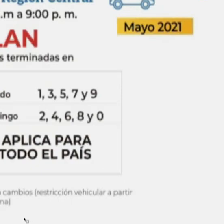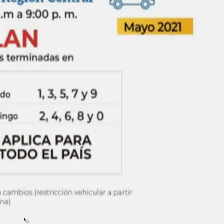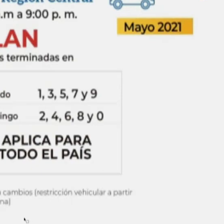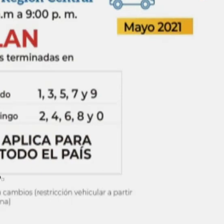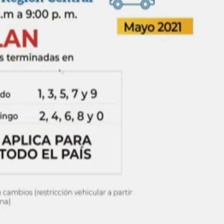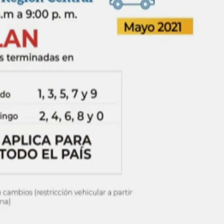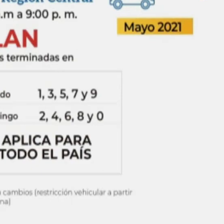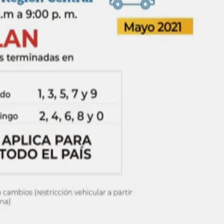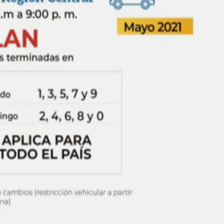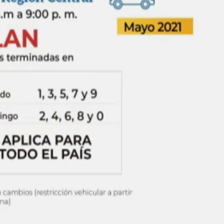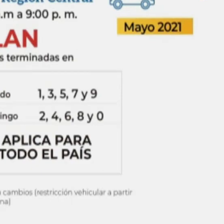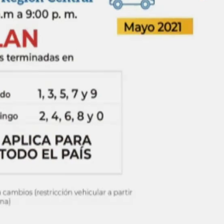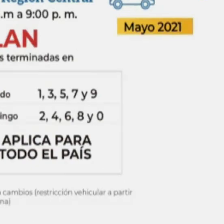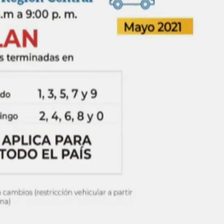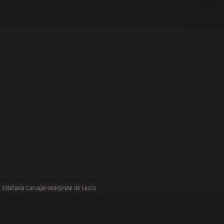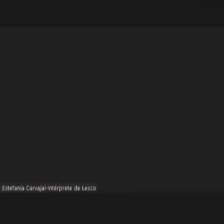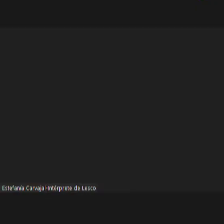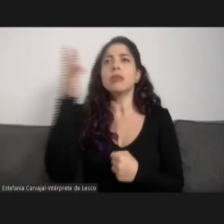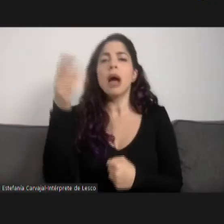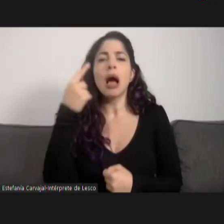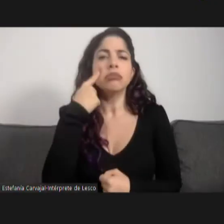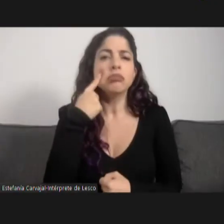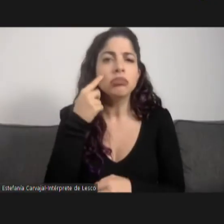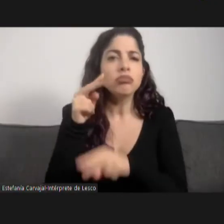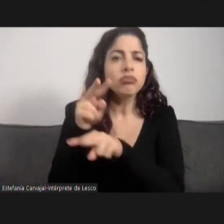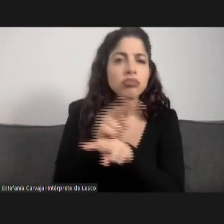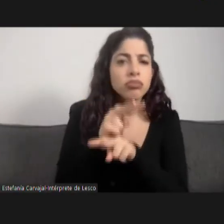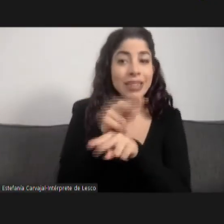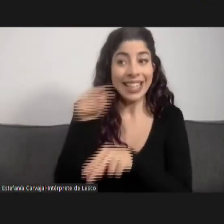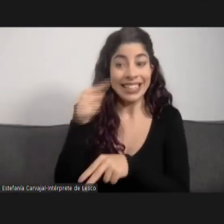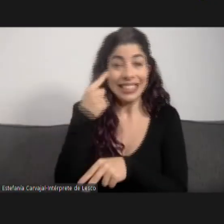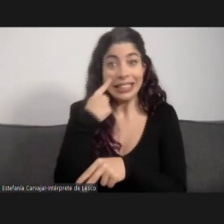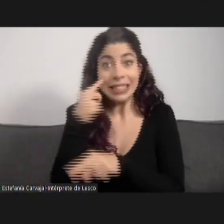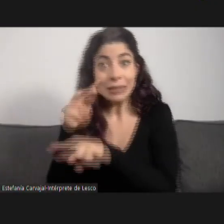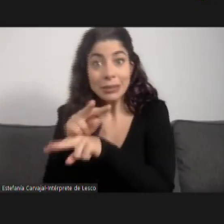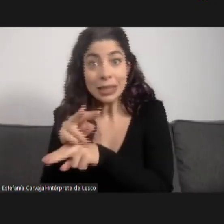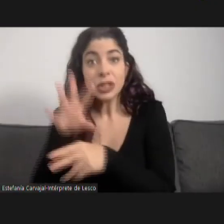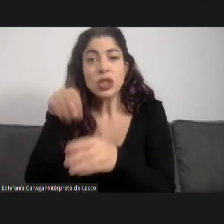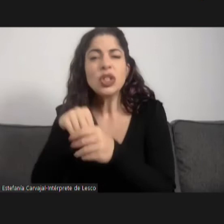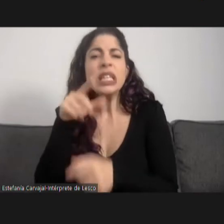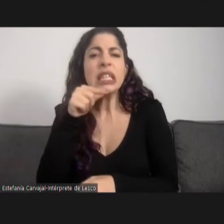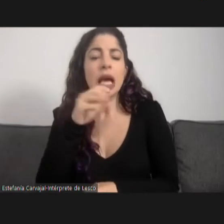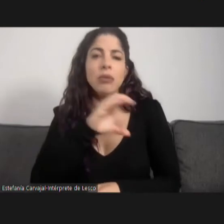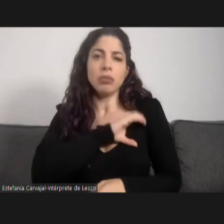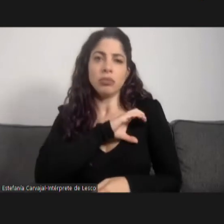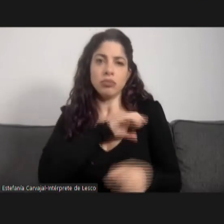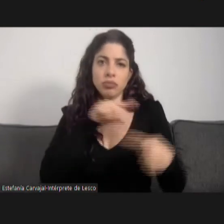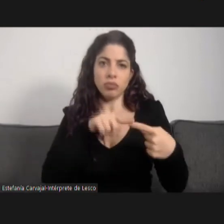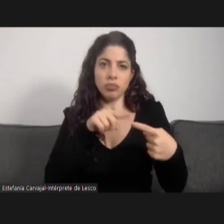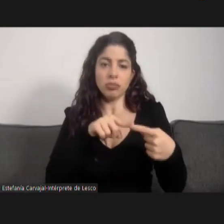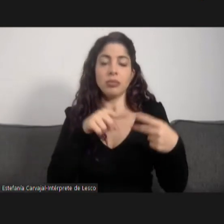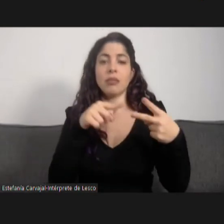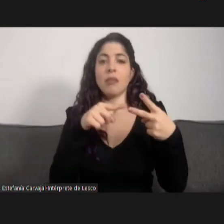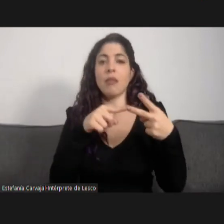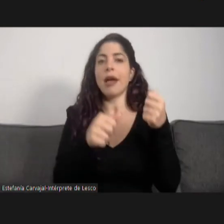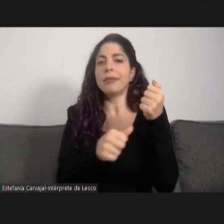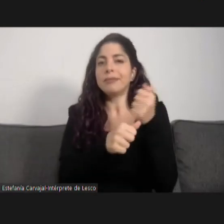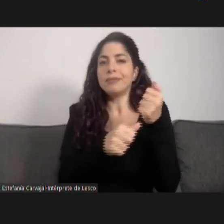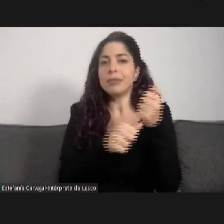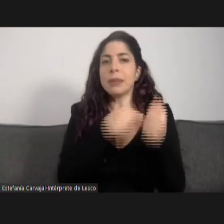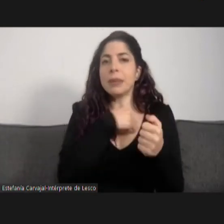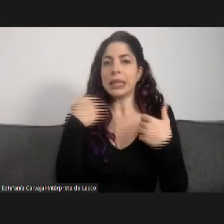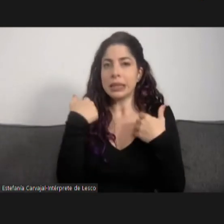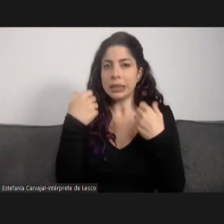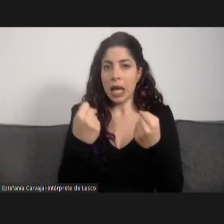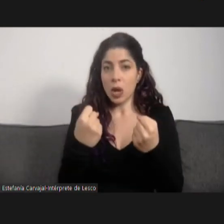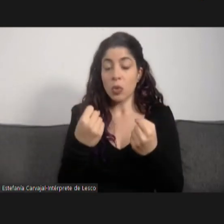de las autoridades sanitarias. Esas inspecciones serán acompañadas por Fuerza Pública como un auxiliar del Ministerio de Salud, y cuando